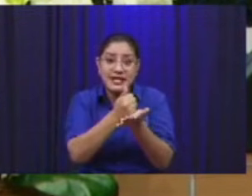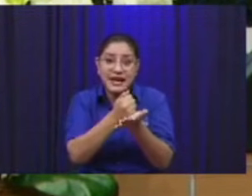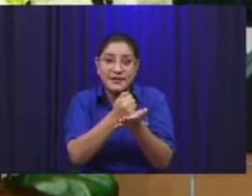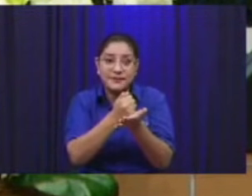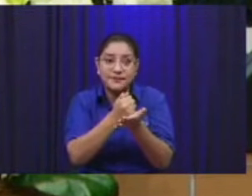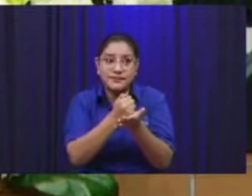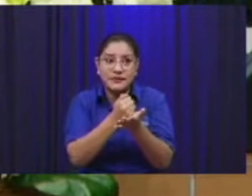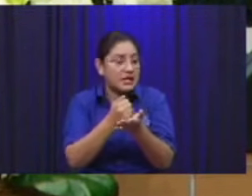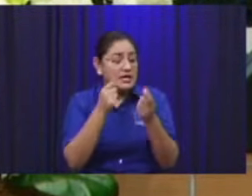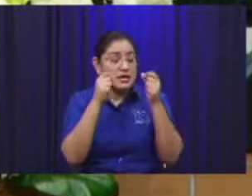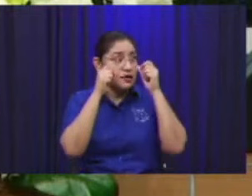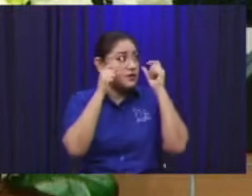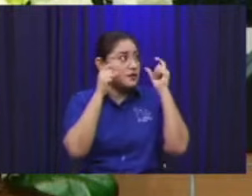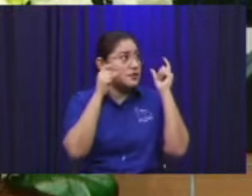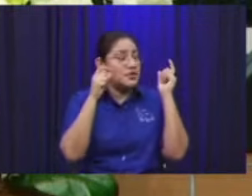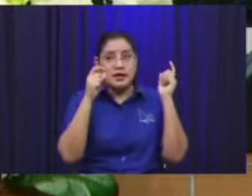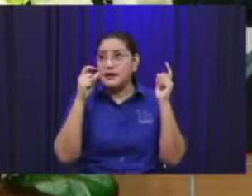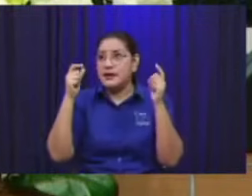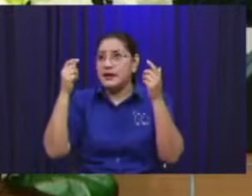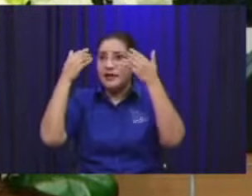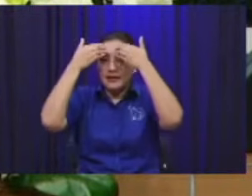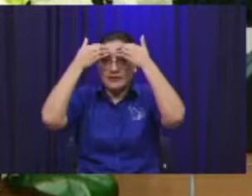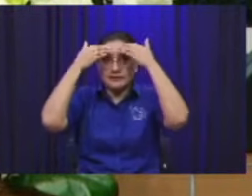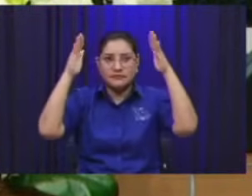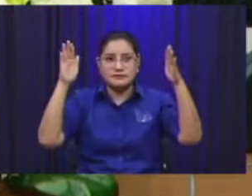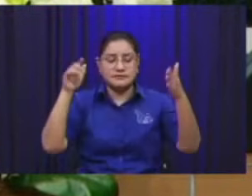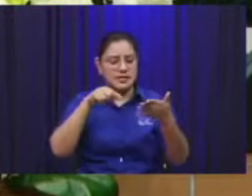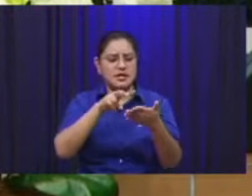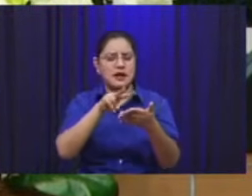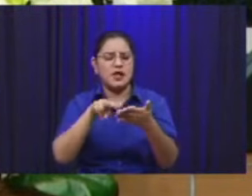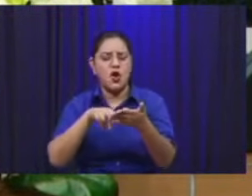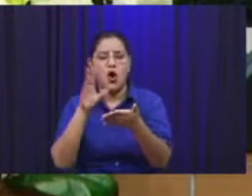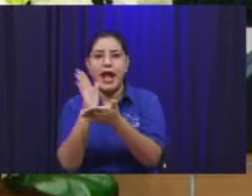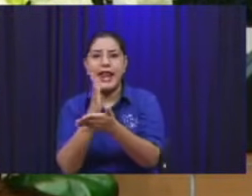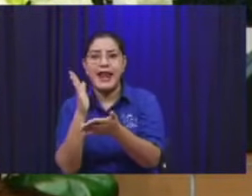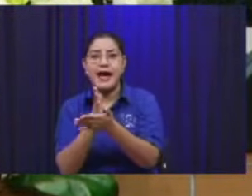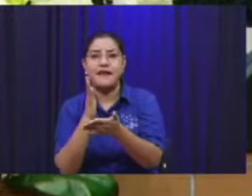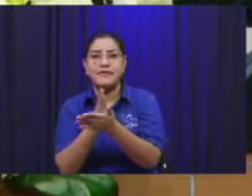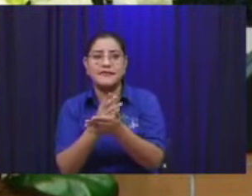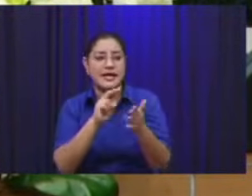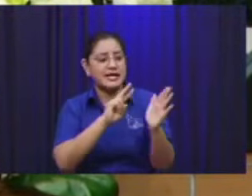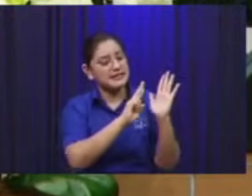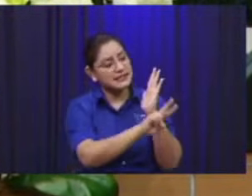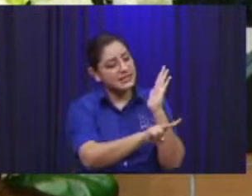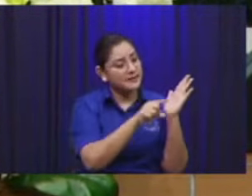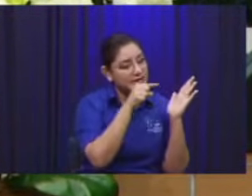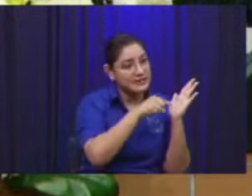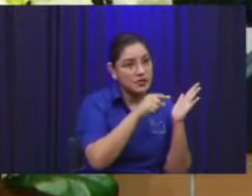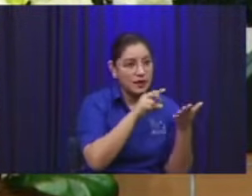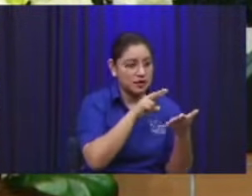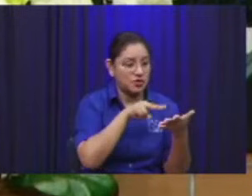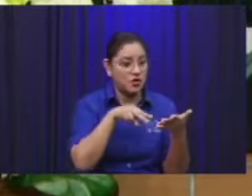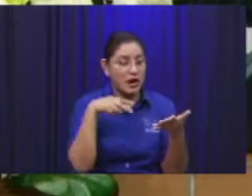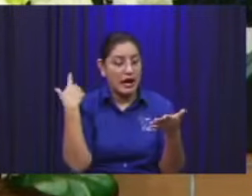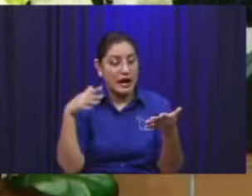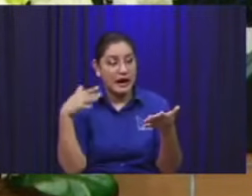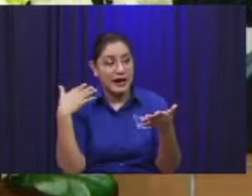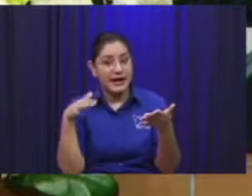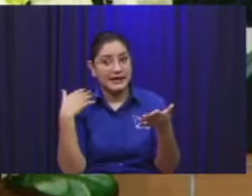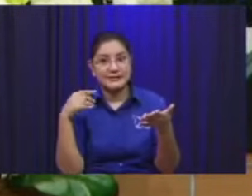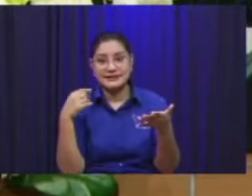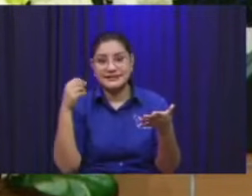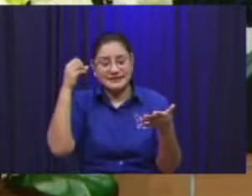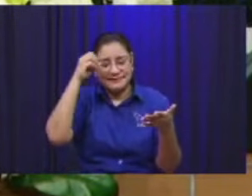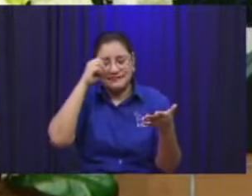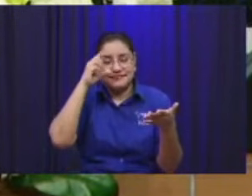y entonces me abrió la biblia en el libro de ángeles dijo este es el versículo cuando yo le dije oh qué